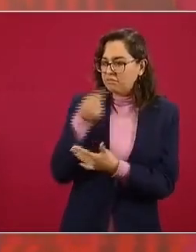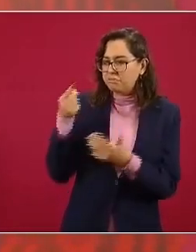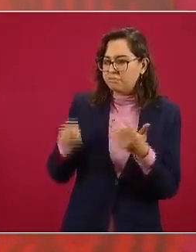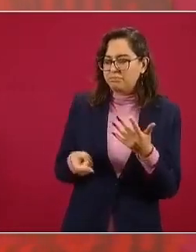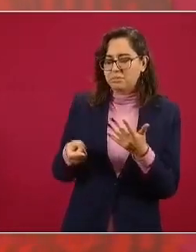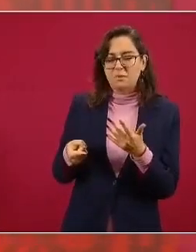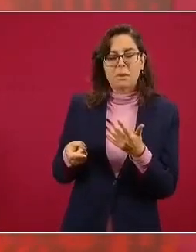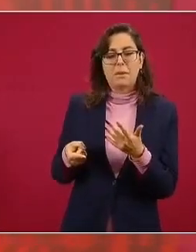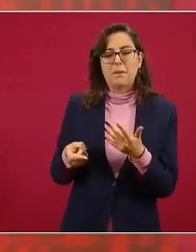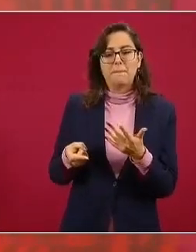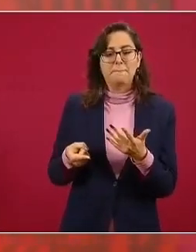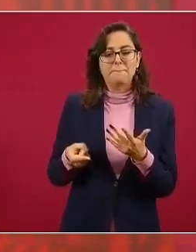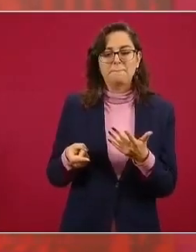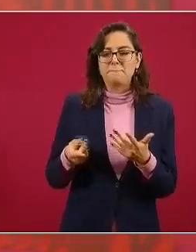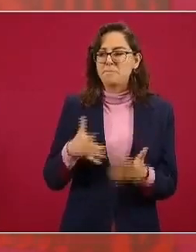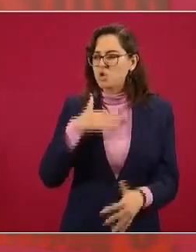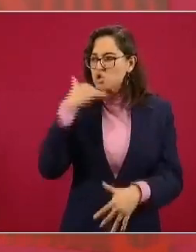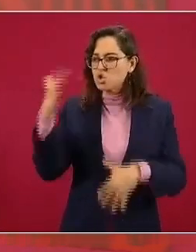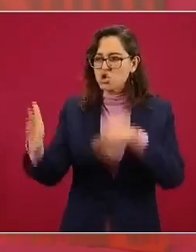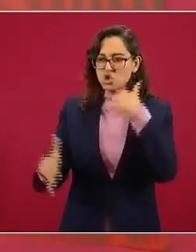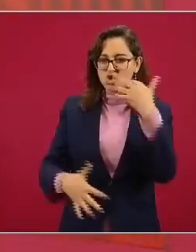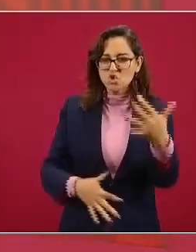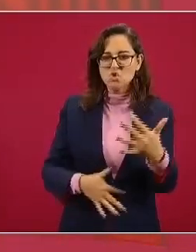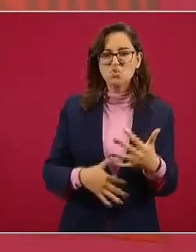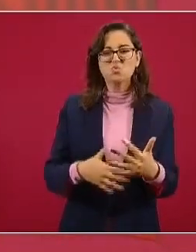era corrupción,